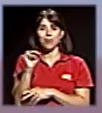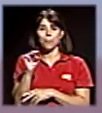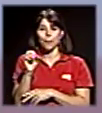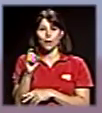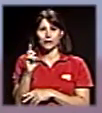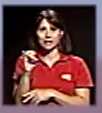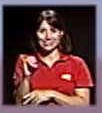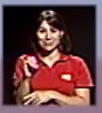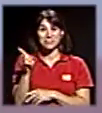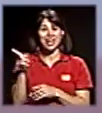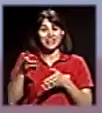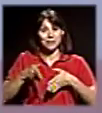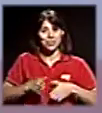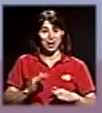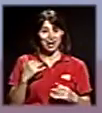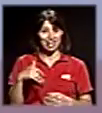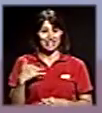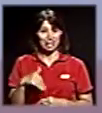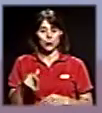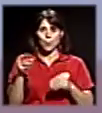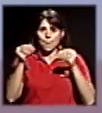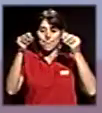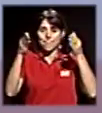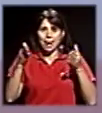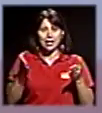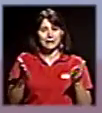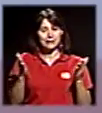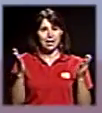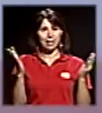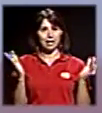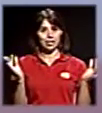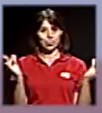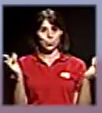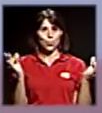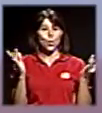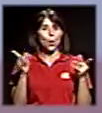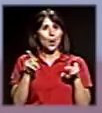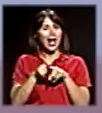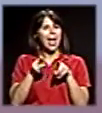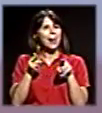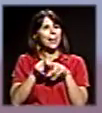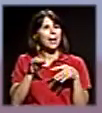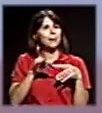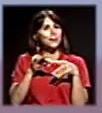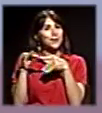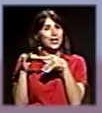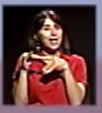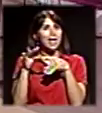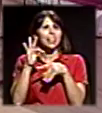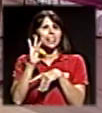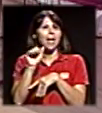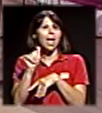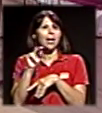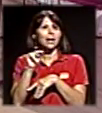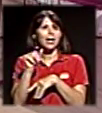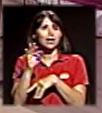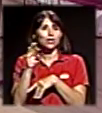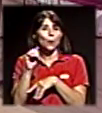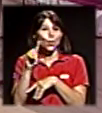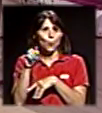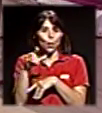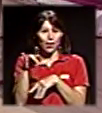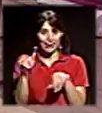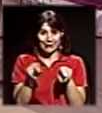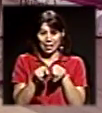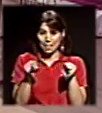una maestra de yoga tanatóloga además especialista en el tema de iones con un